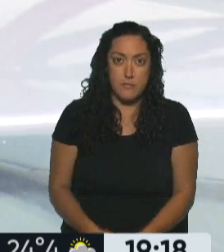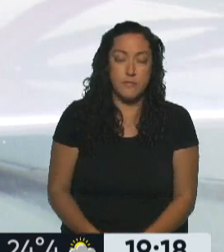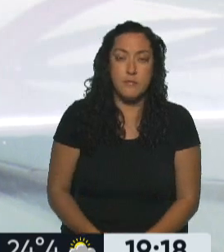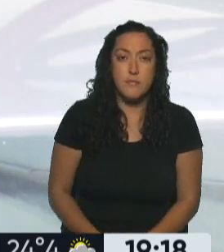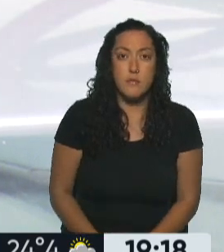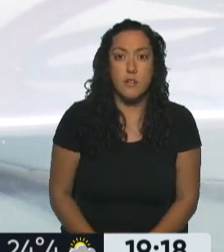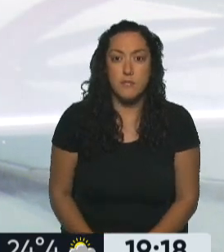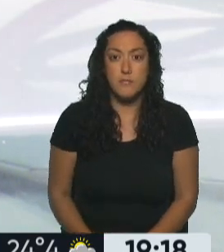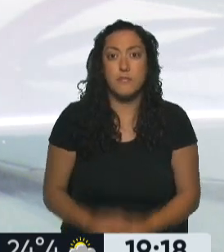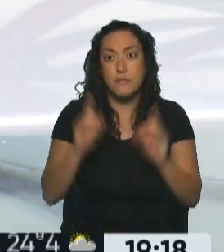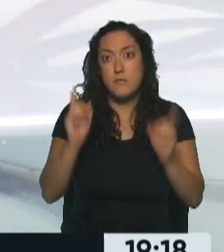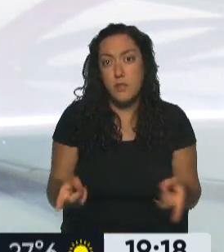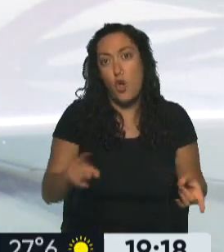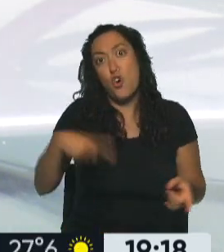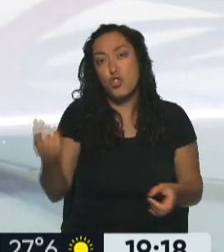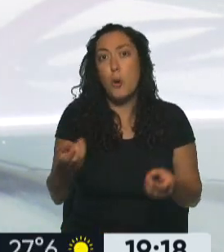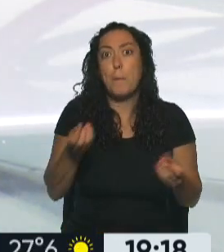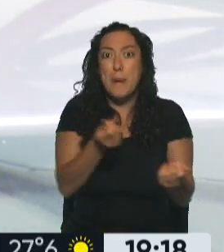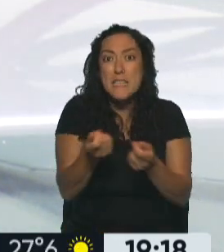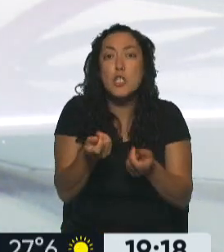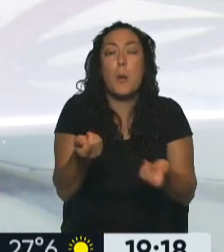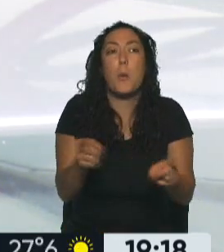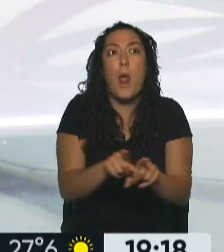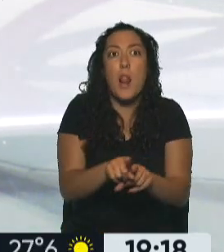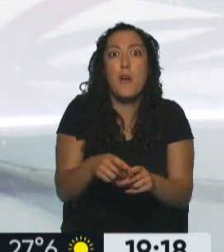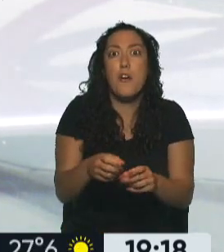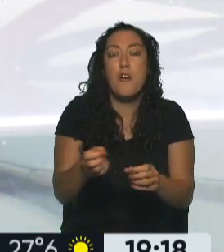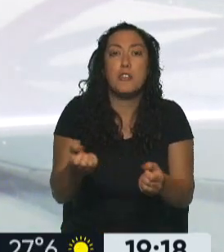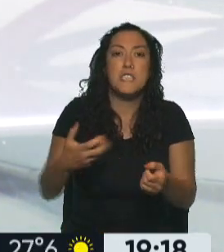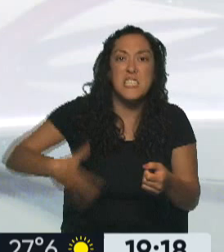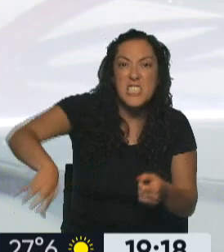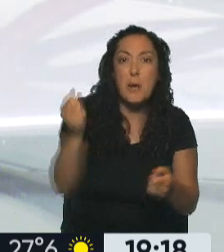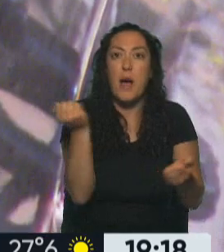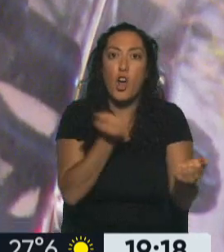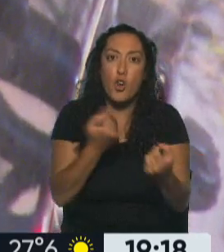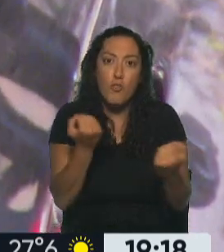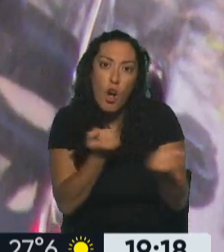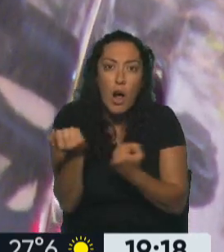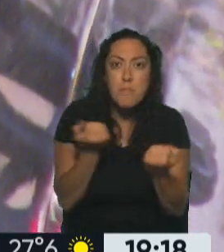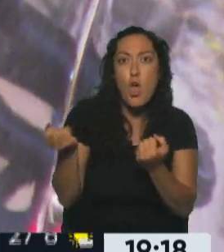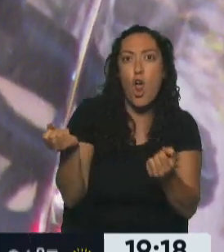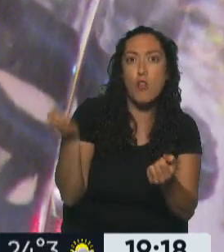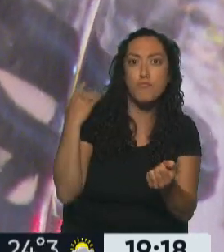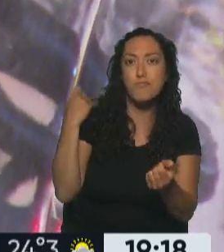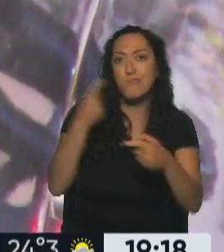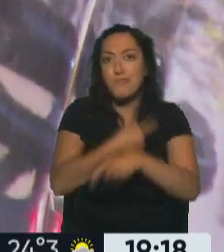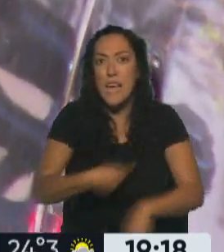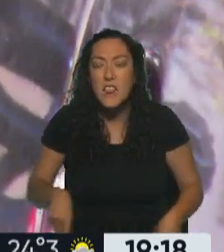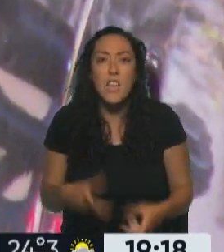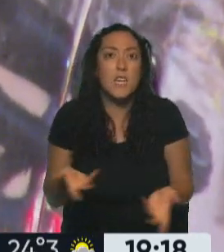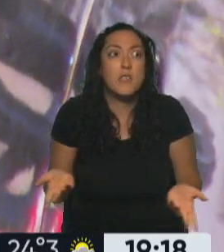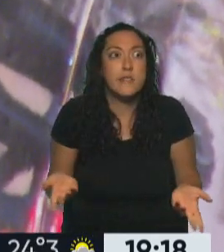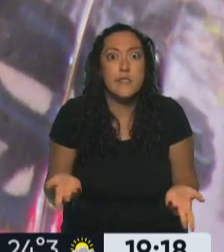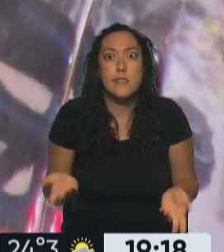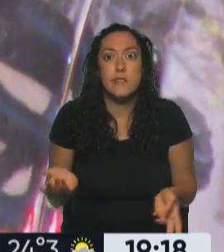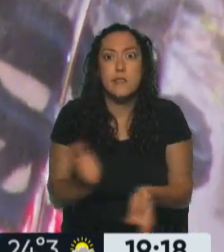el traslado a otros precios, teniendo en cuenta los fletes y demás. Estamos hablando efectivamente, Daniel, de uno de los precios que tiene más efecto multiplicador,